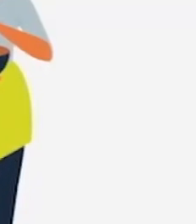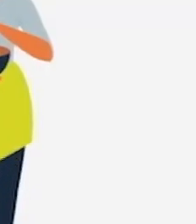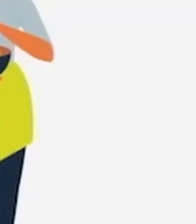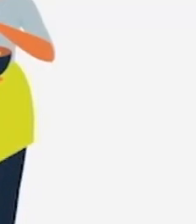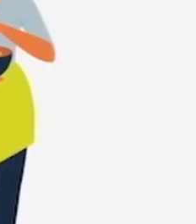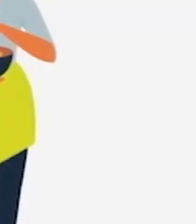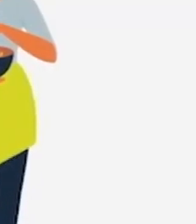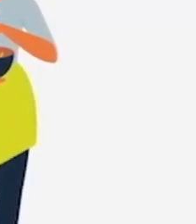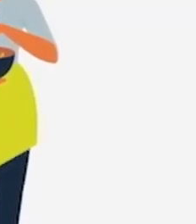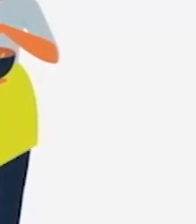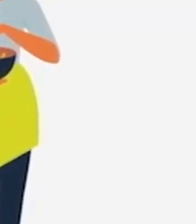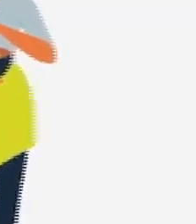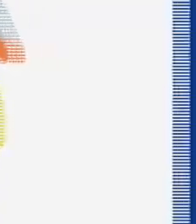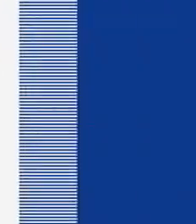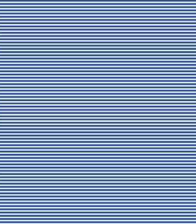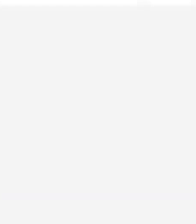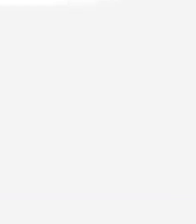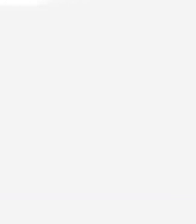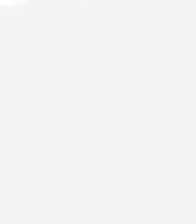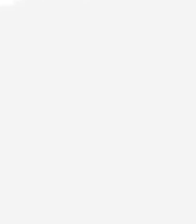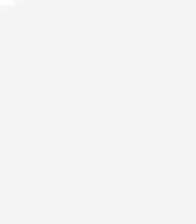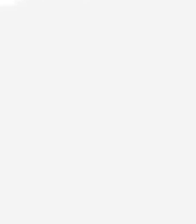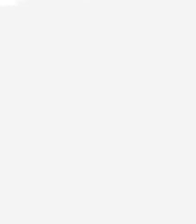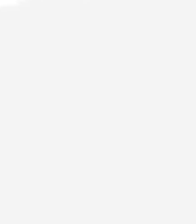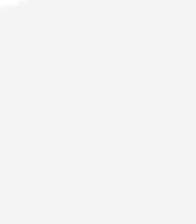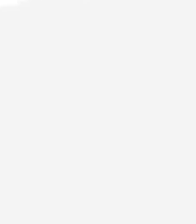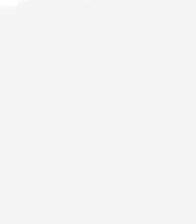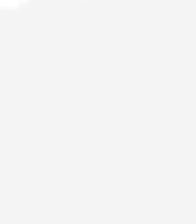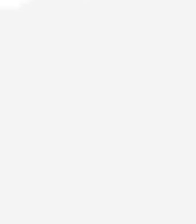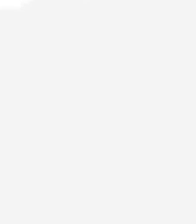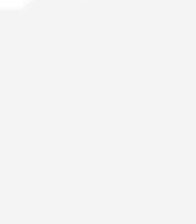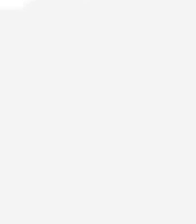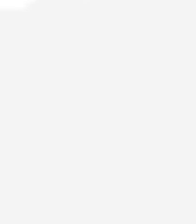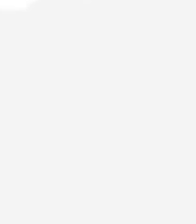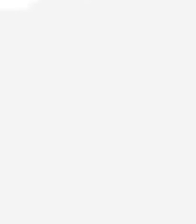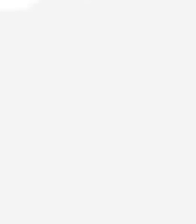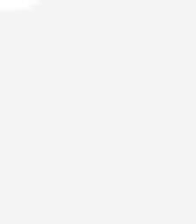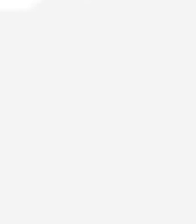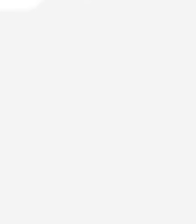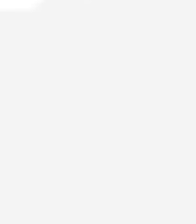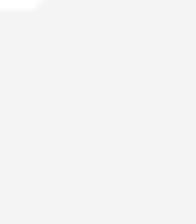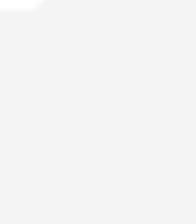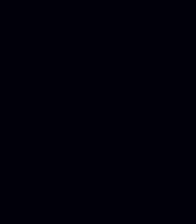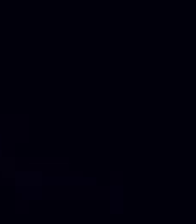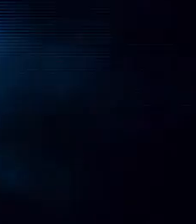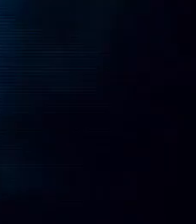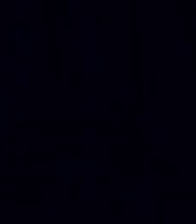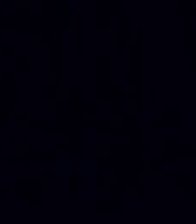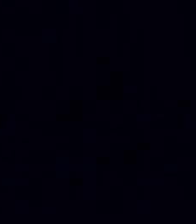en 13 Costa Rica Televisión. Te invita BN Mujer.